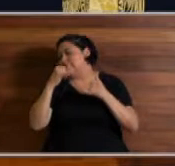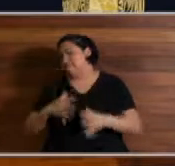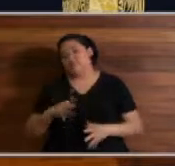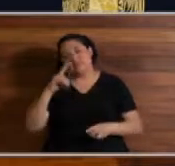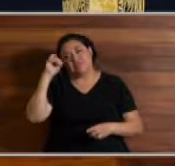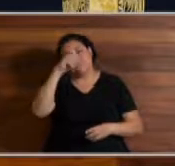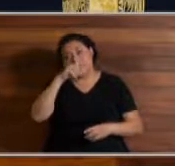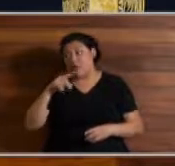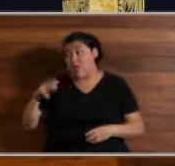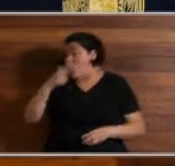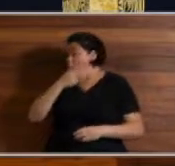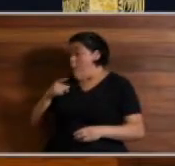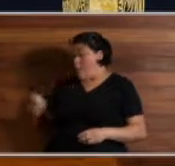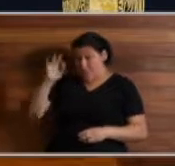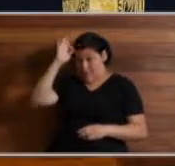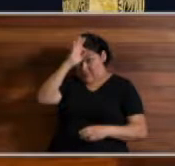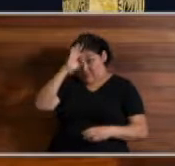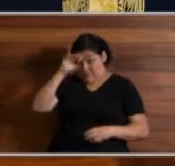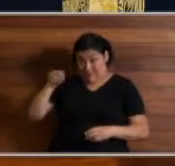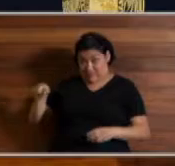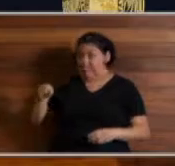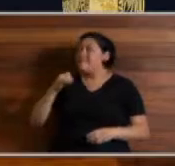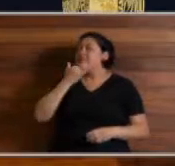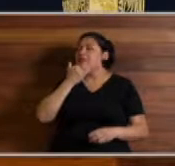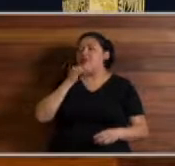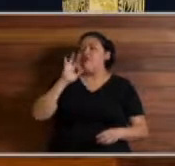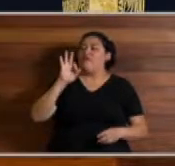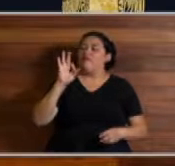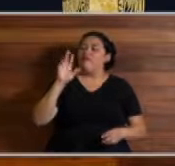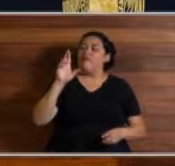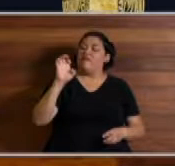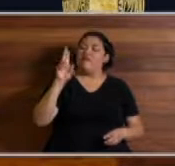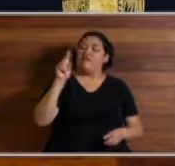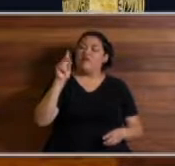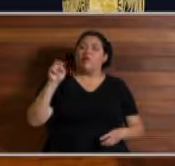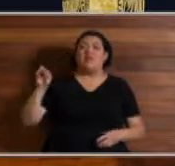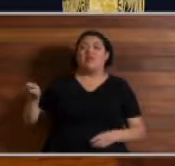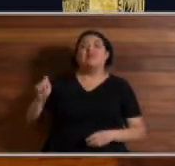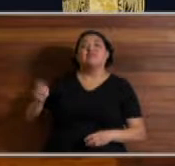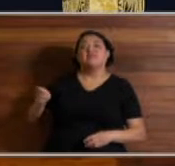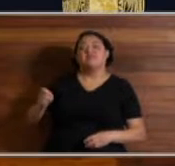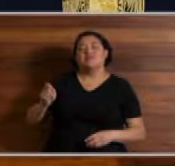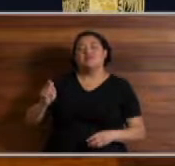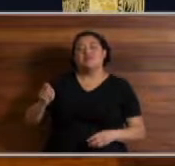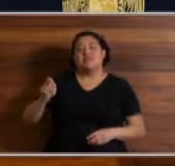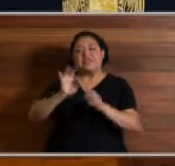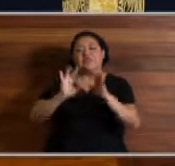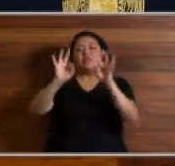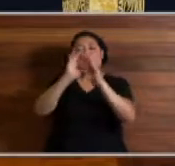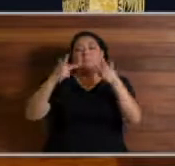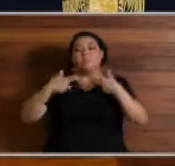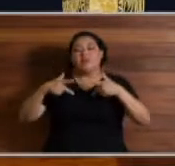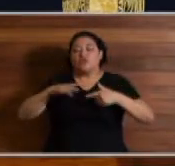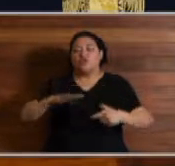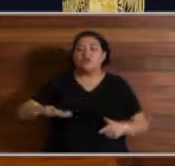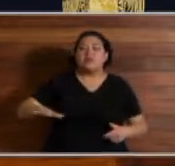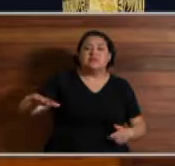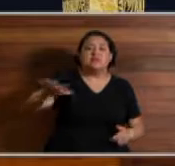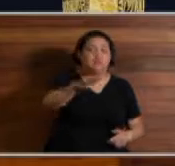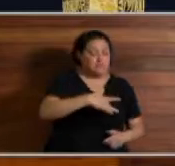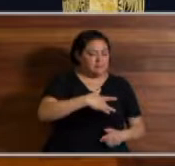su discurso, ¿cuál es el tema central? El tema de la conciencia cívica,